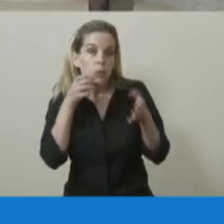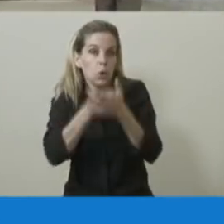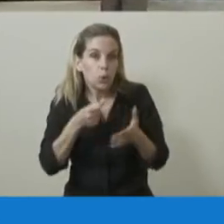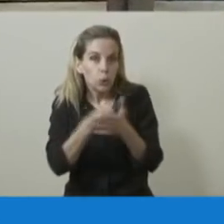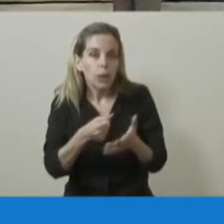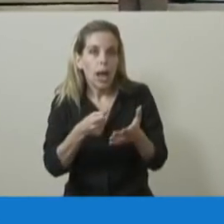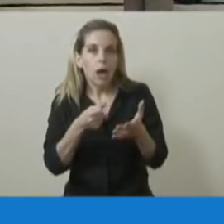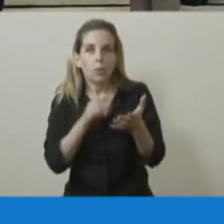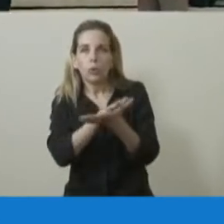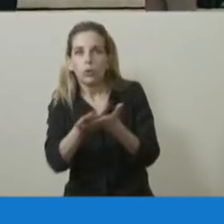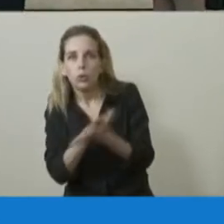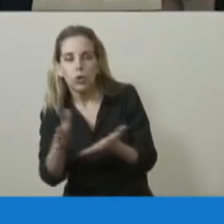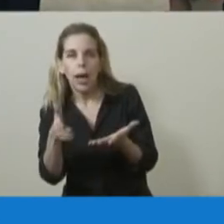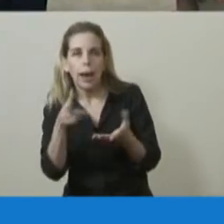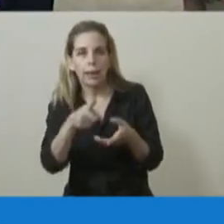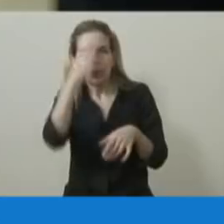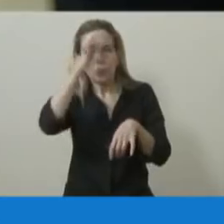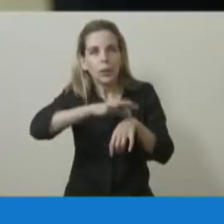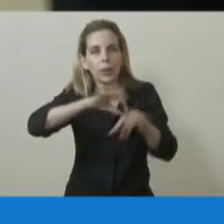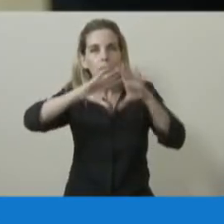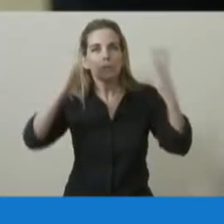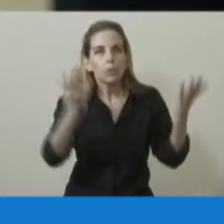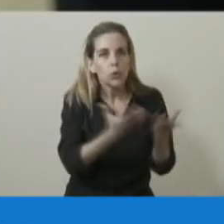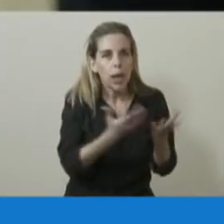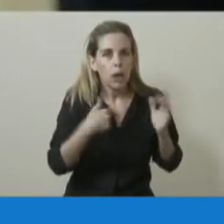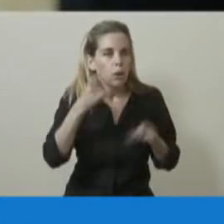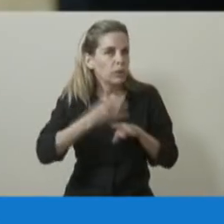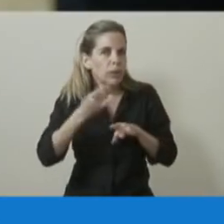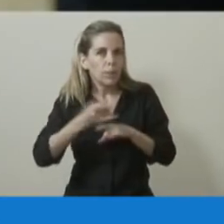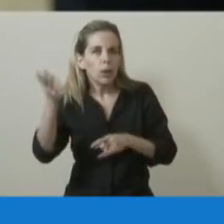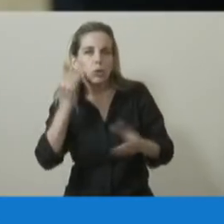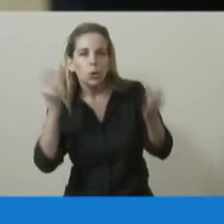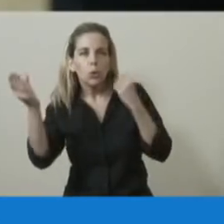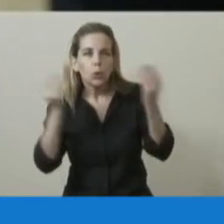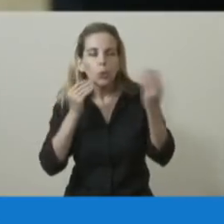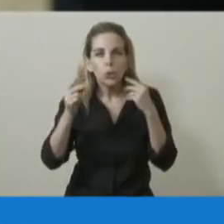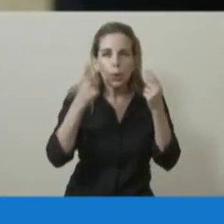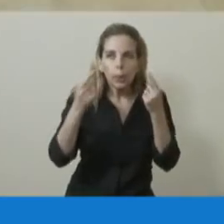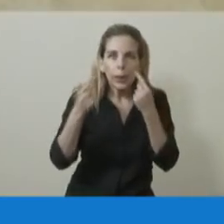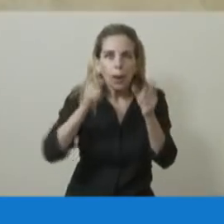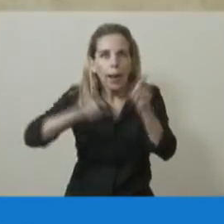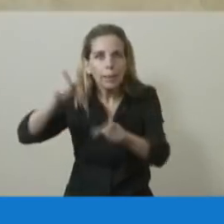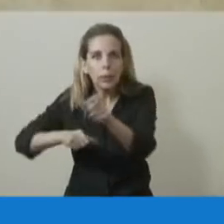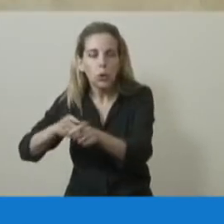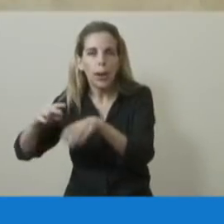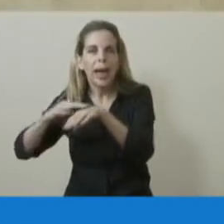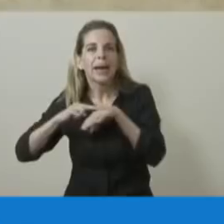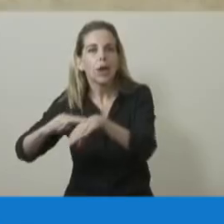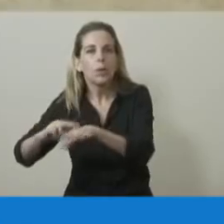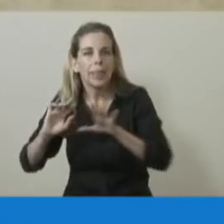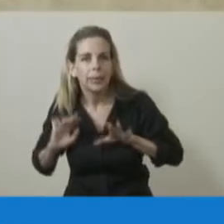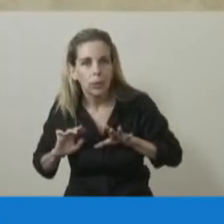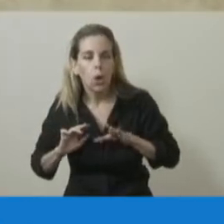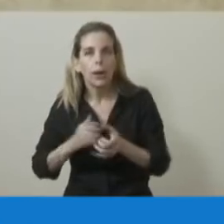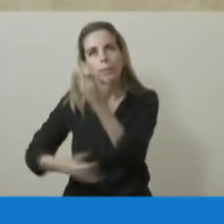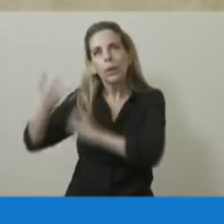Muchas veces cuando yo escucho consejos, yo escucho todos los consejos porque siempre estoy abierto a escucharlos, y escucho todas las opiniones porque creo que todo